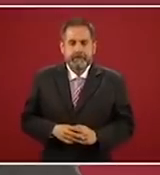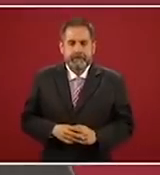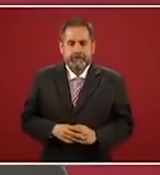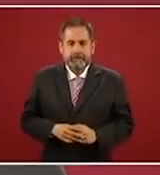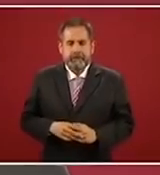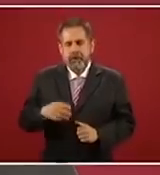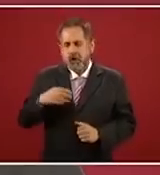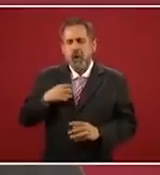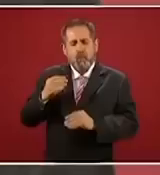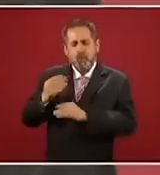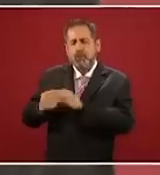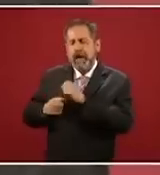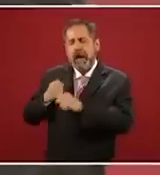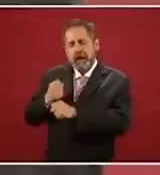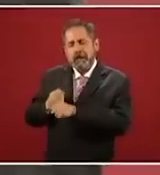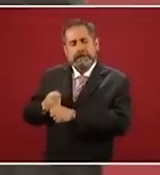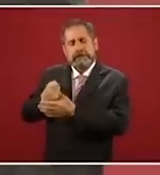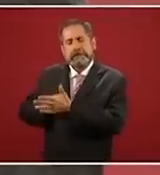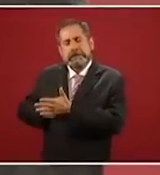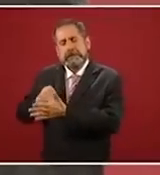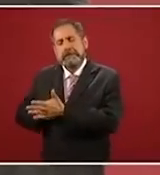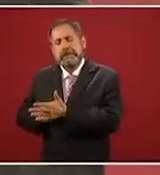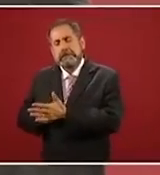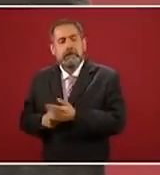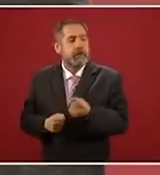aunque llevamos muchísimos años